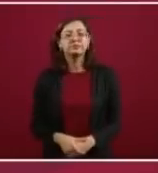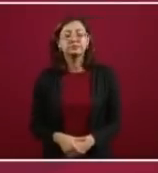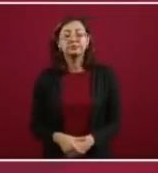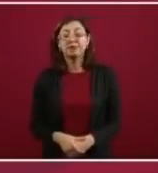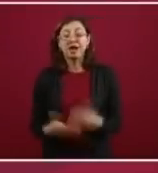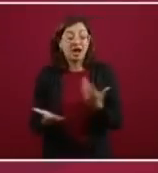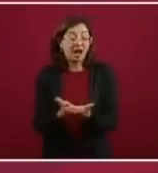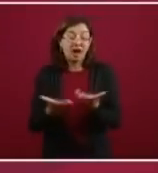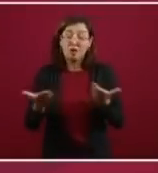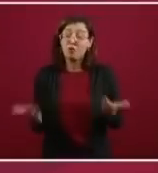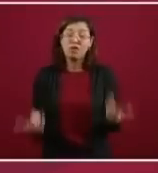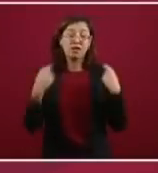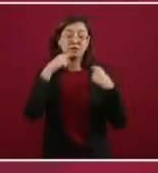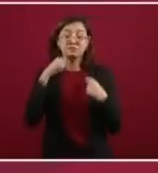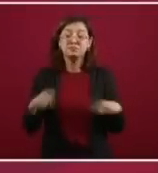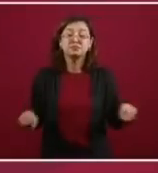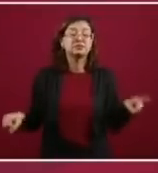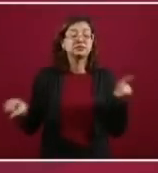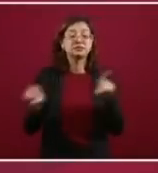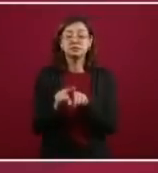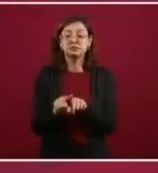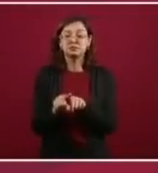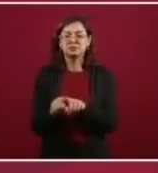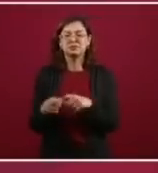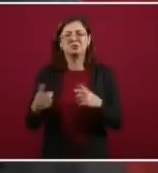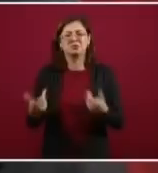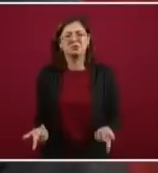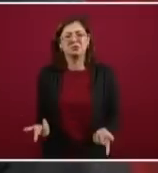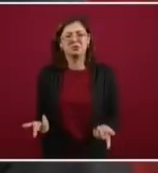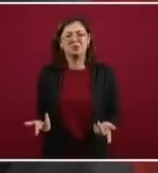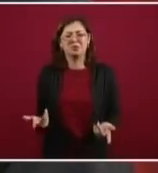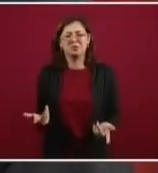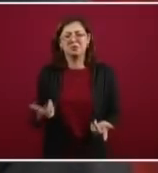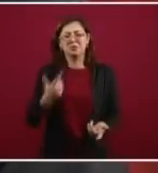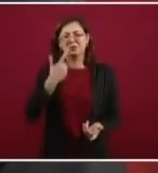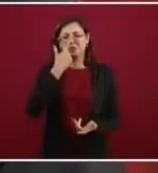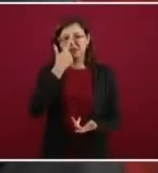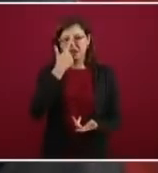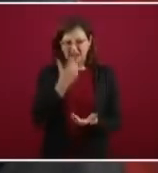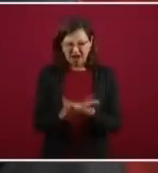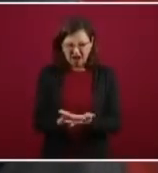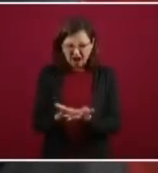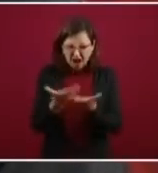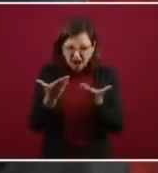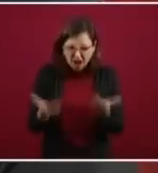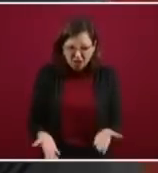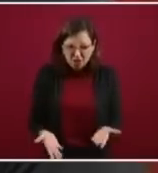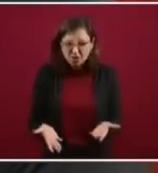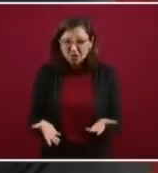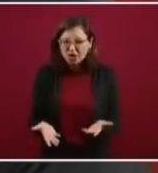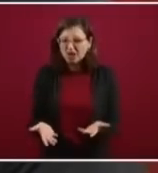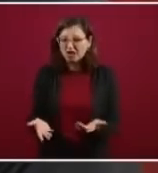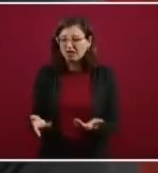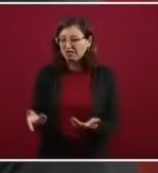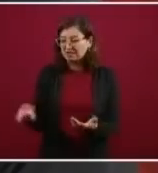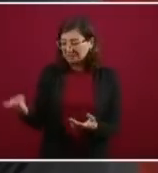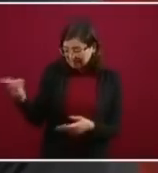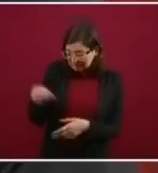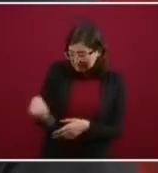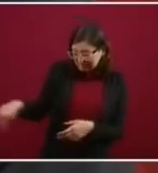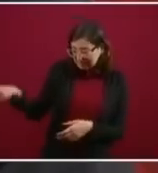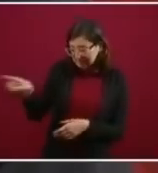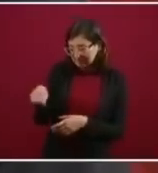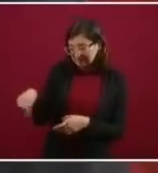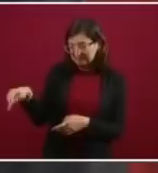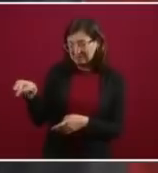Entonces, eso es lo mismo. ¿Quién va a querer en estos días que se regrese al